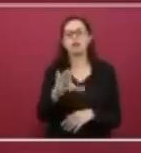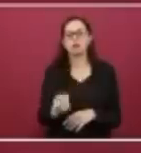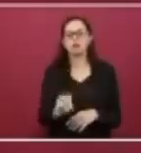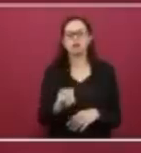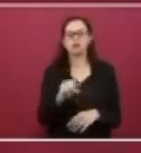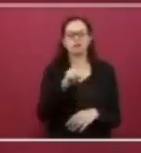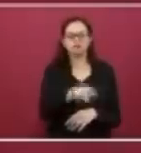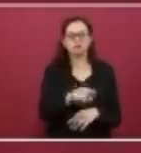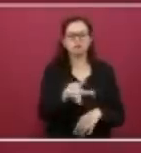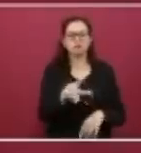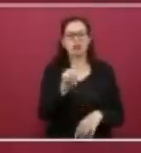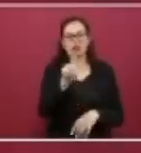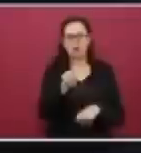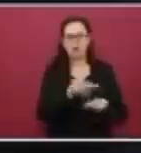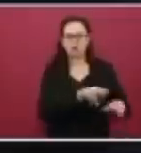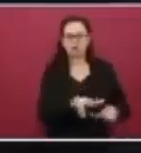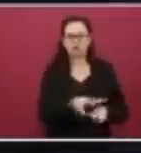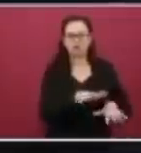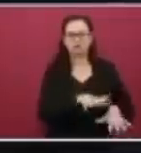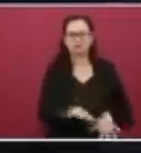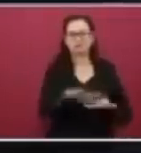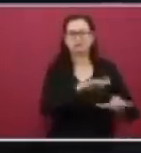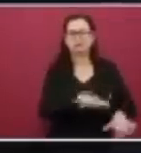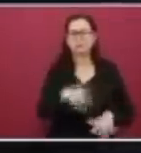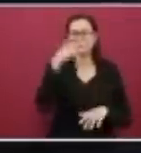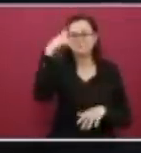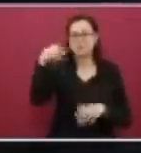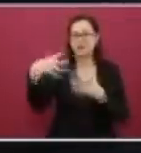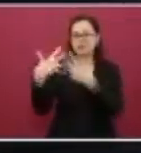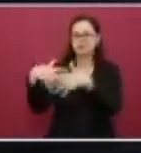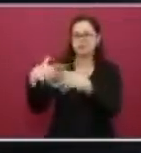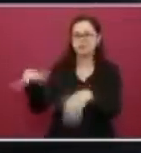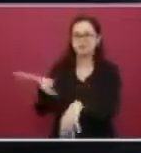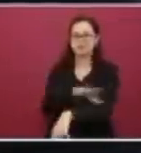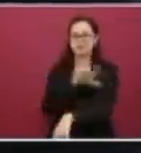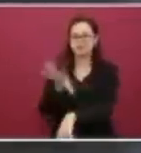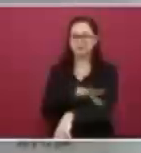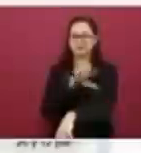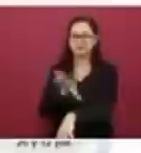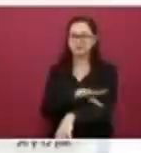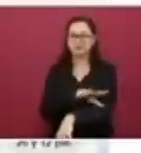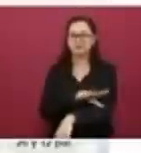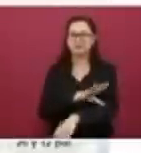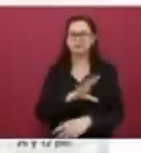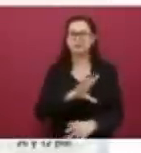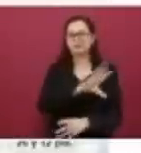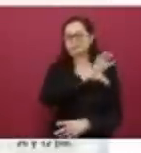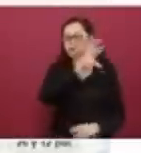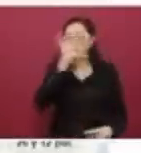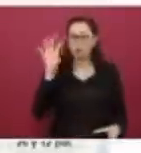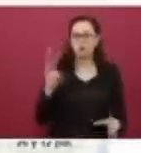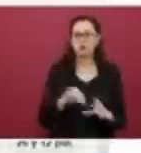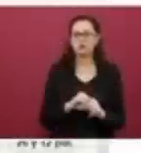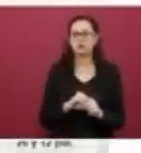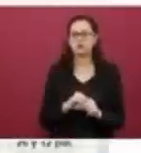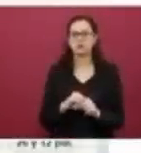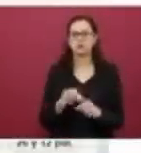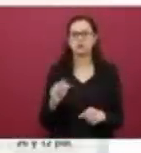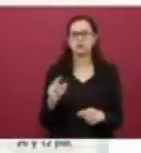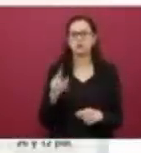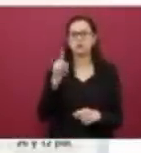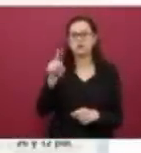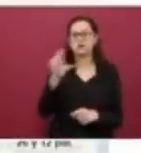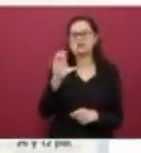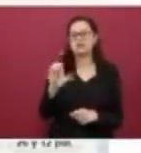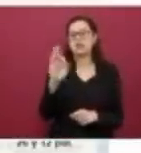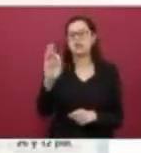abastecer de agua a la planta todo esto porque la comisión federal de electricidad